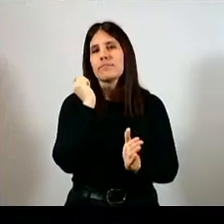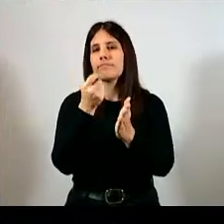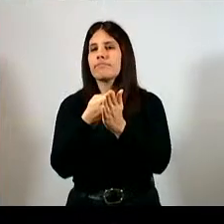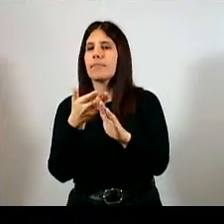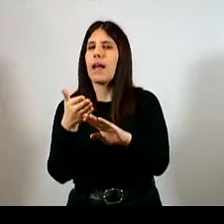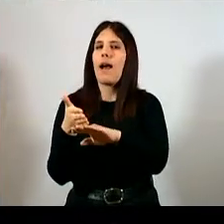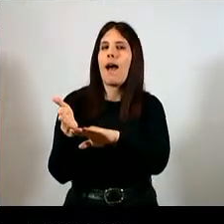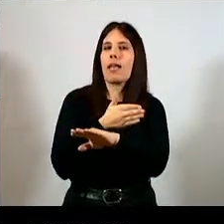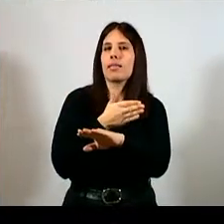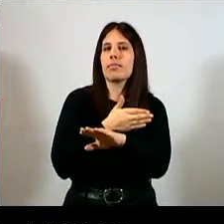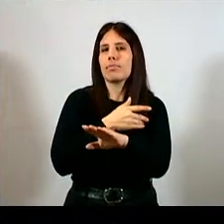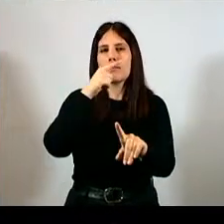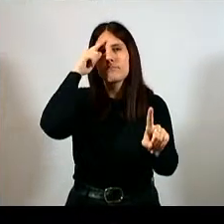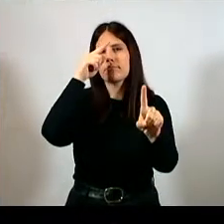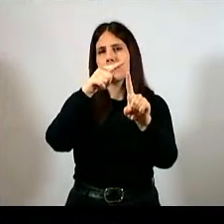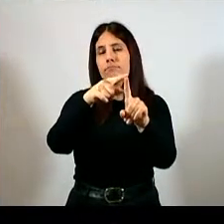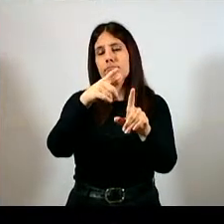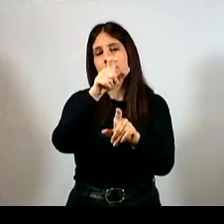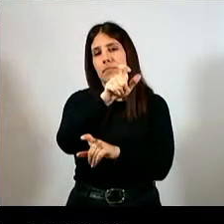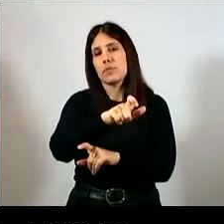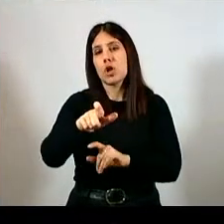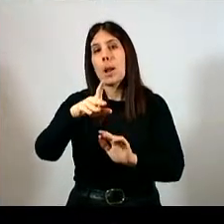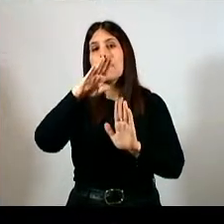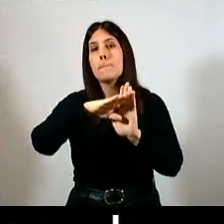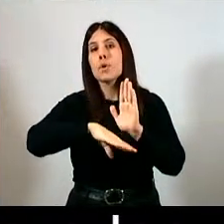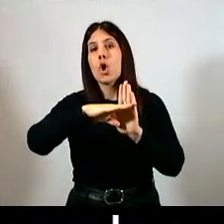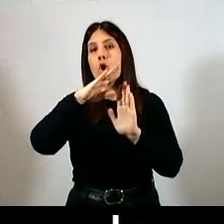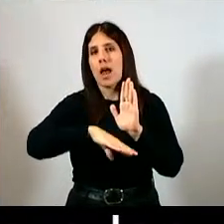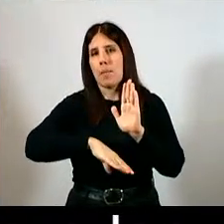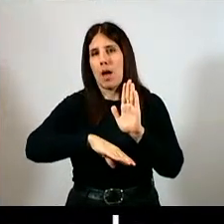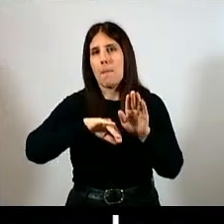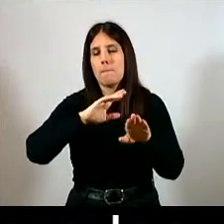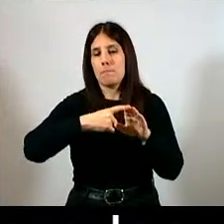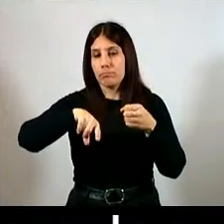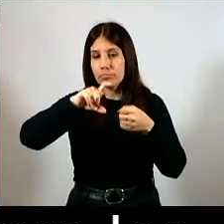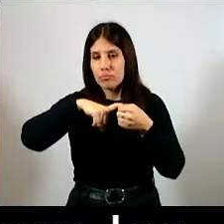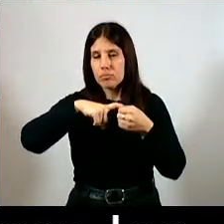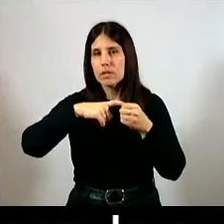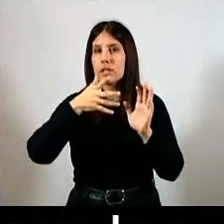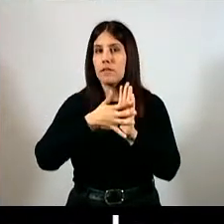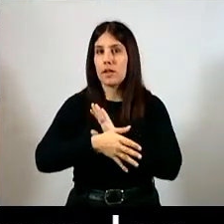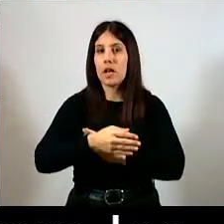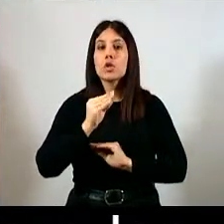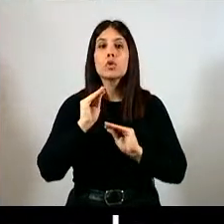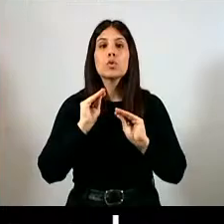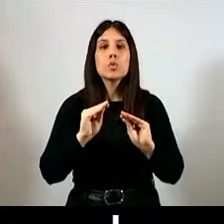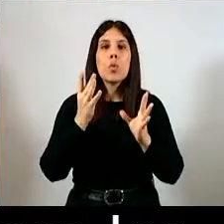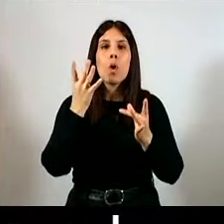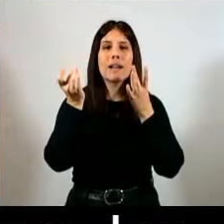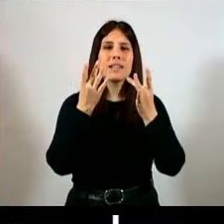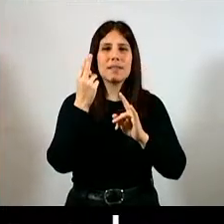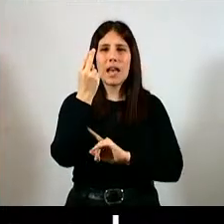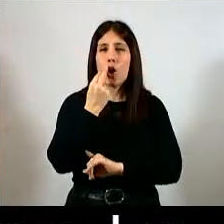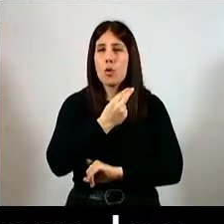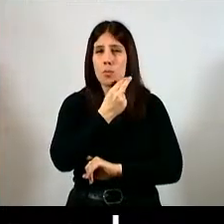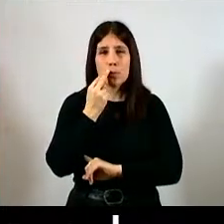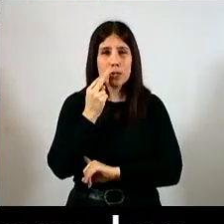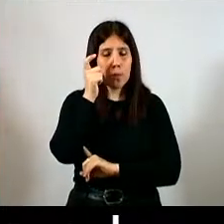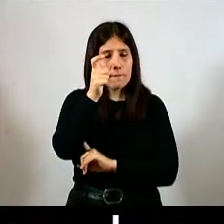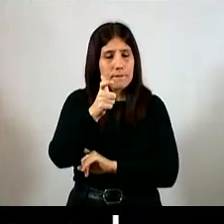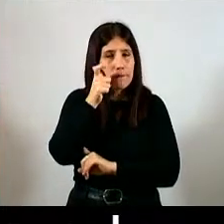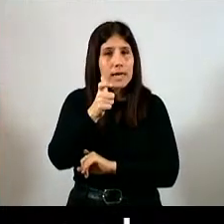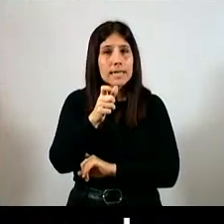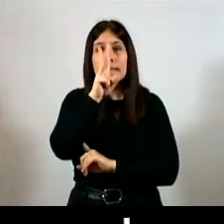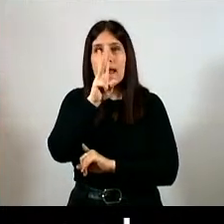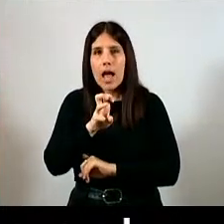anticipada destinada a los beneficiarios del programa que se comprometan a seguir con su actividad durante 3 años. Además,